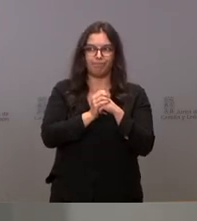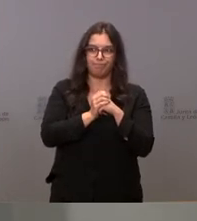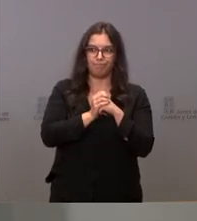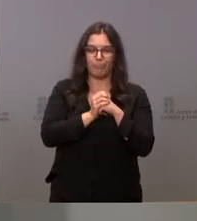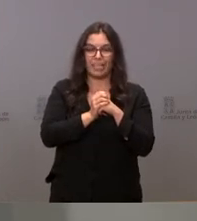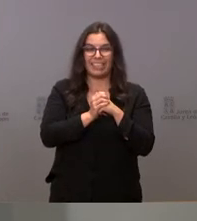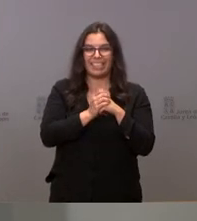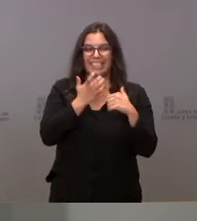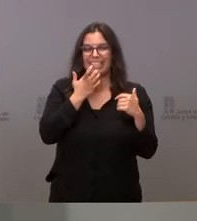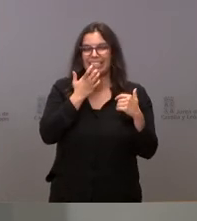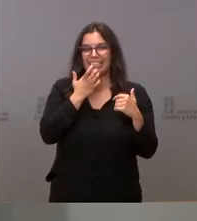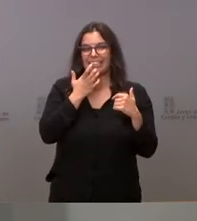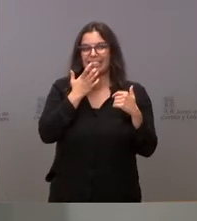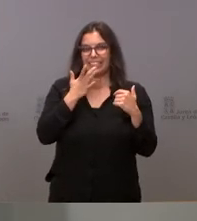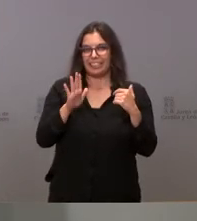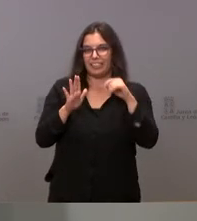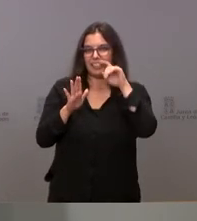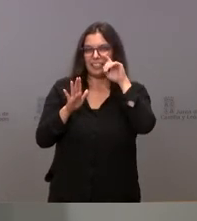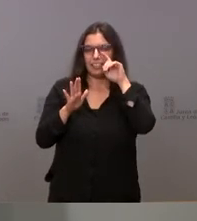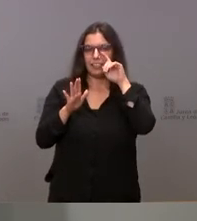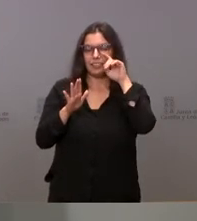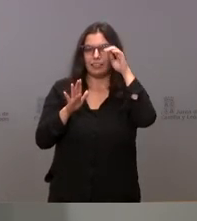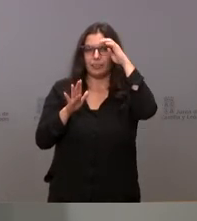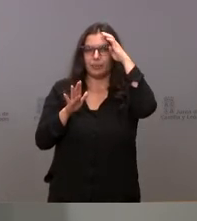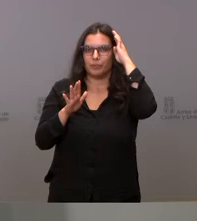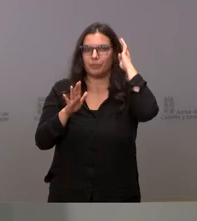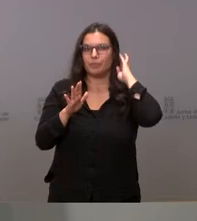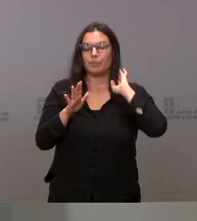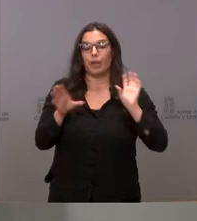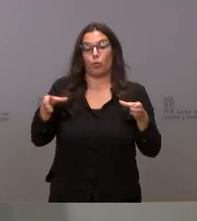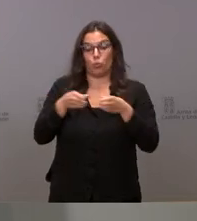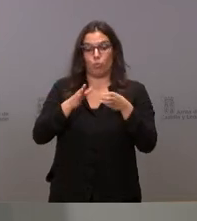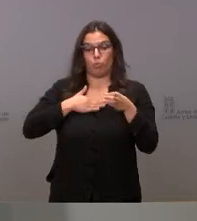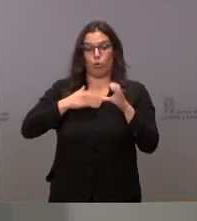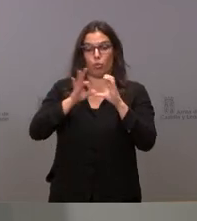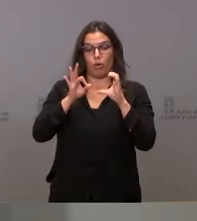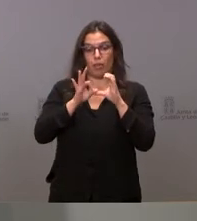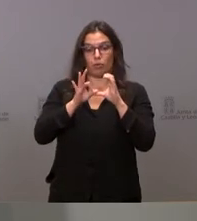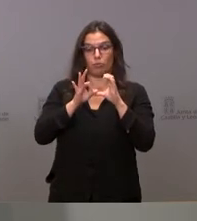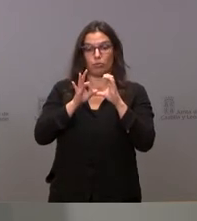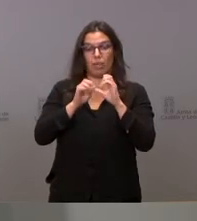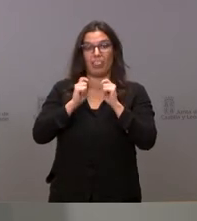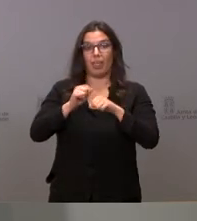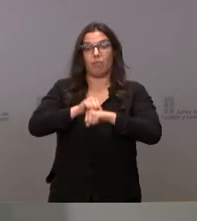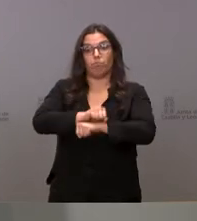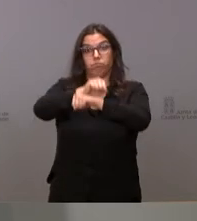Si hay algo que ha consolidado al grupo parlamentario de Ciudadanos es, sin